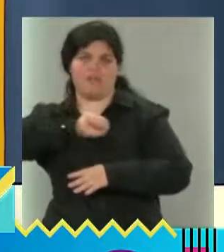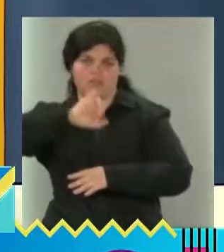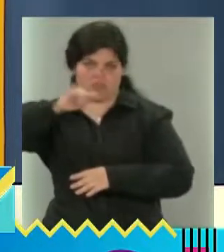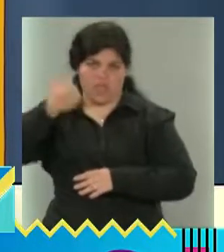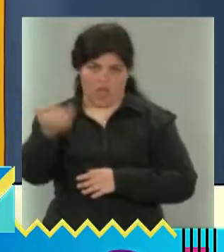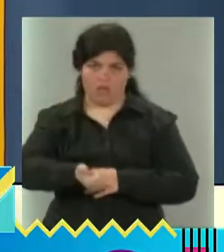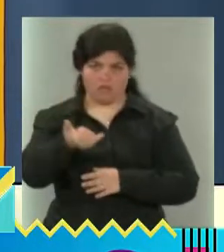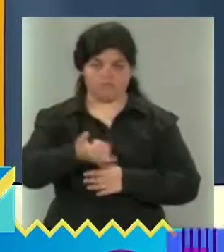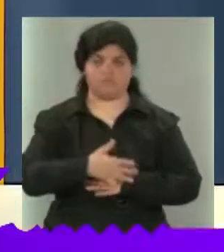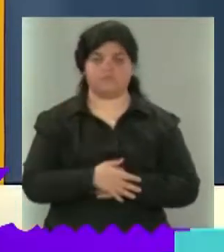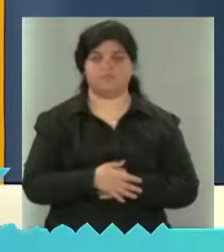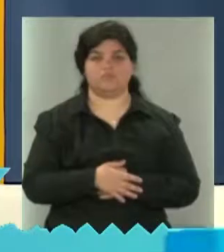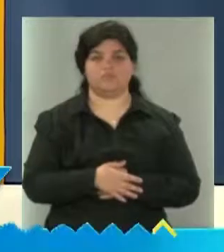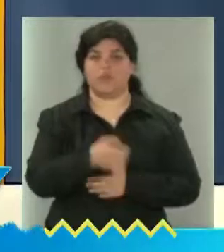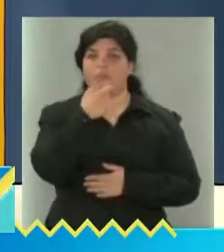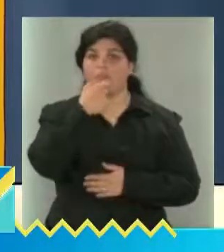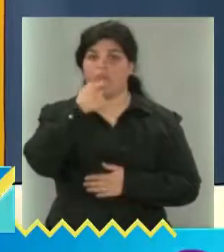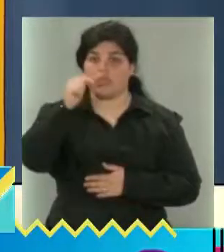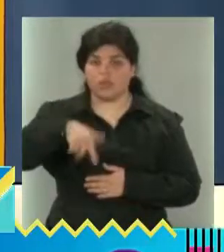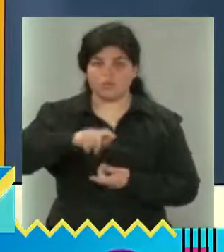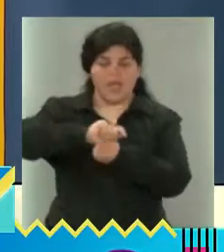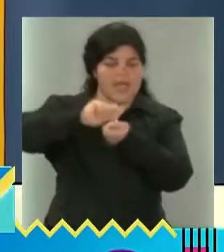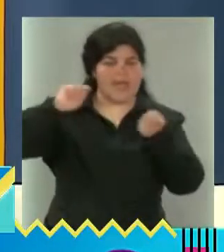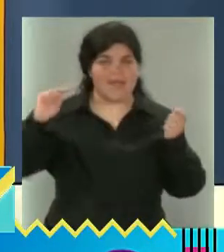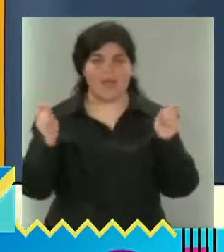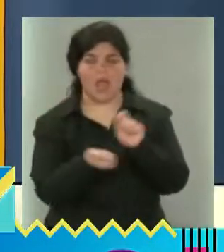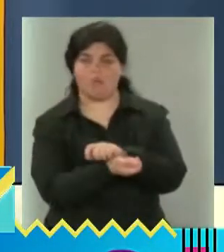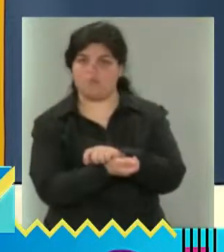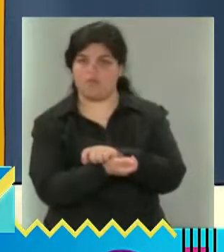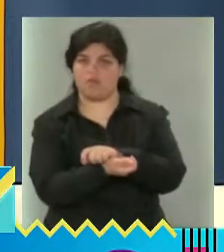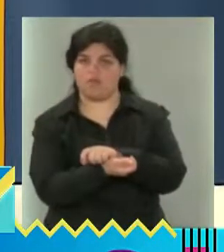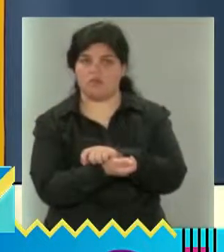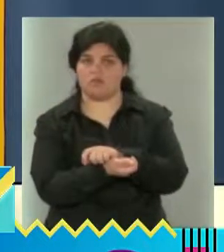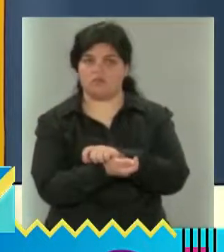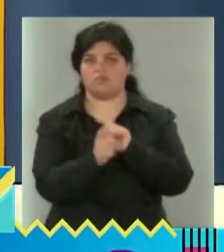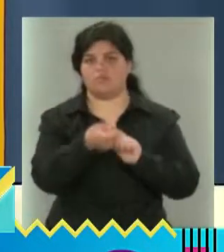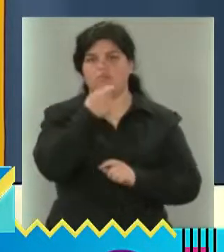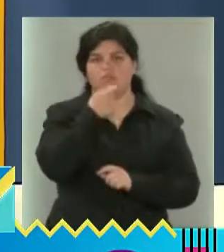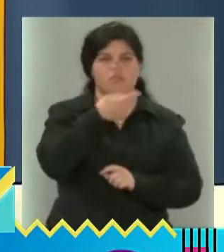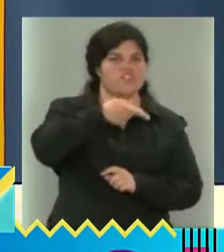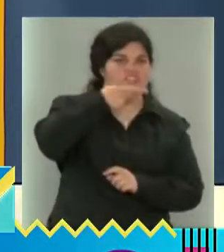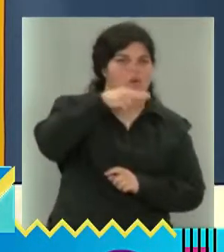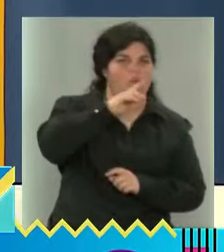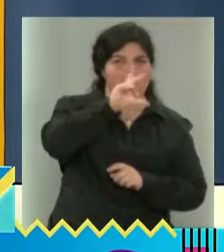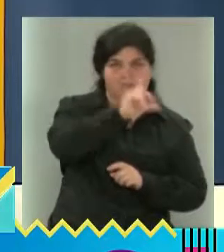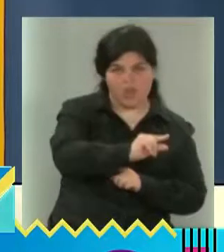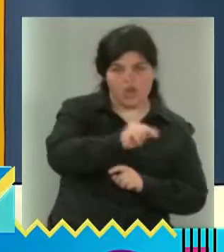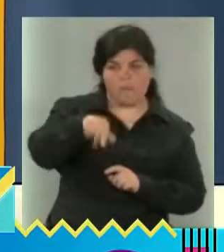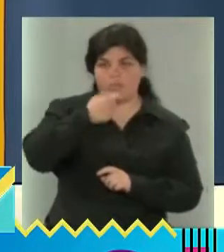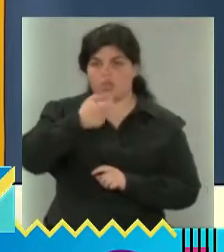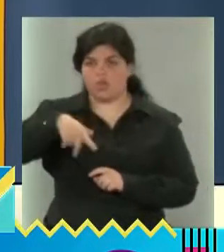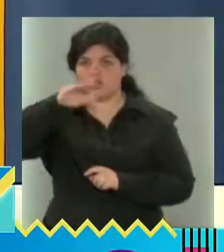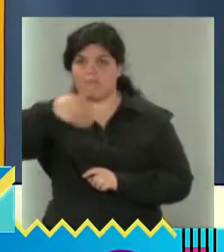creo que ha hecho una reconversión mucho mayor que otras provincias, que es la provincia de San Juan, donde ya hemos superado